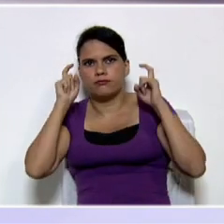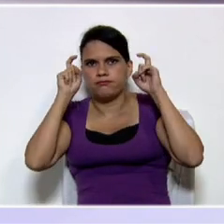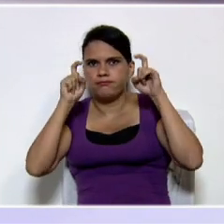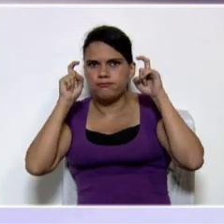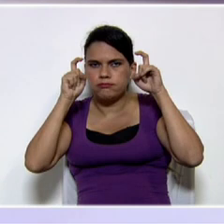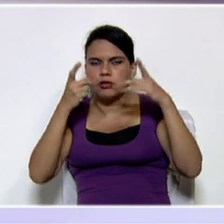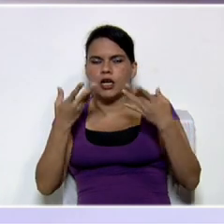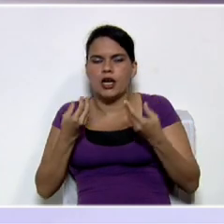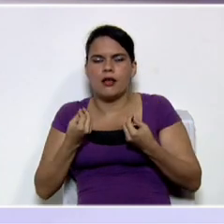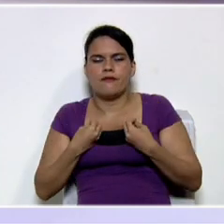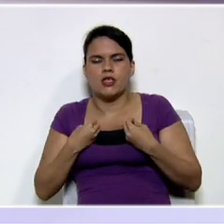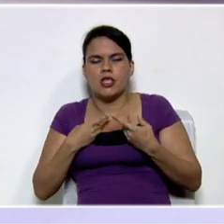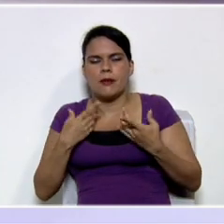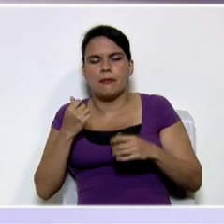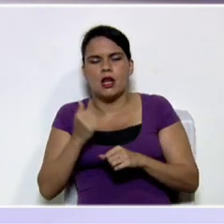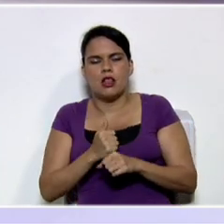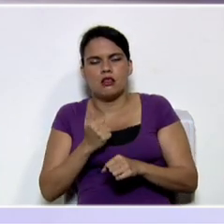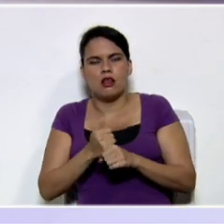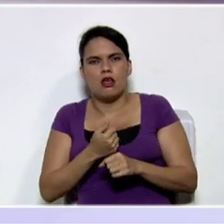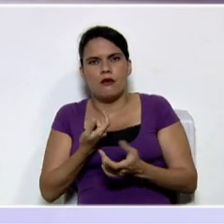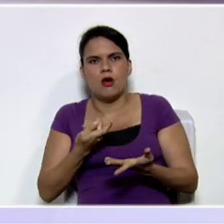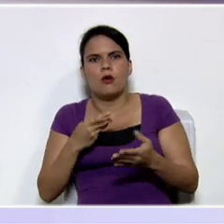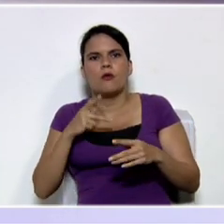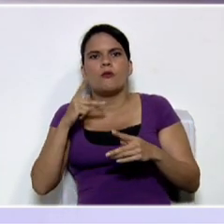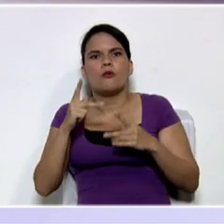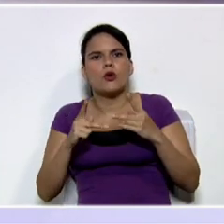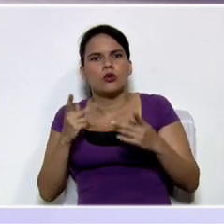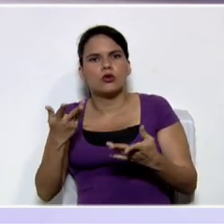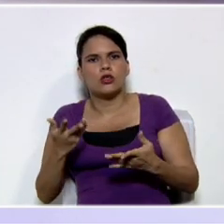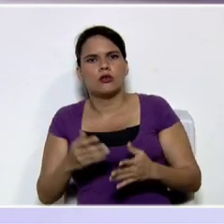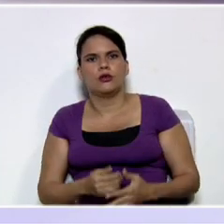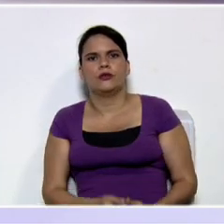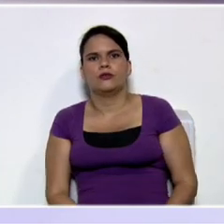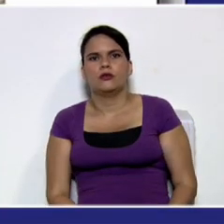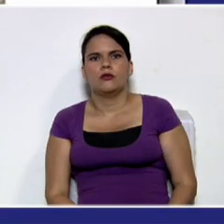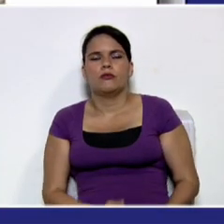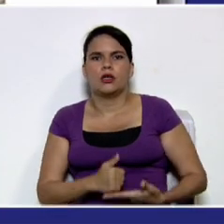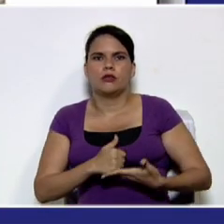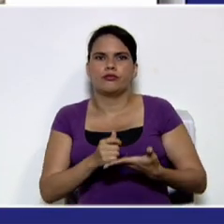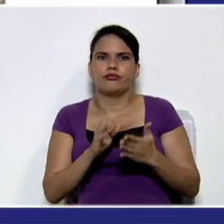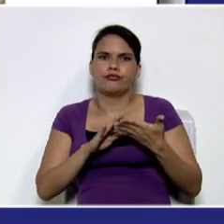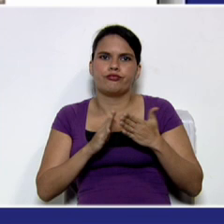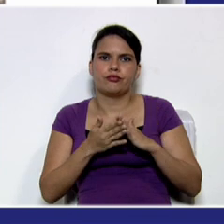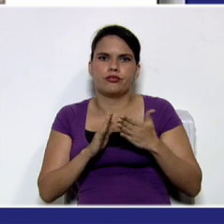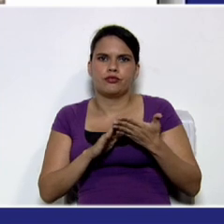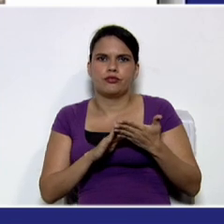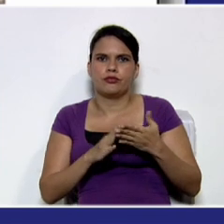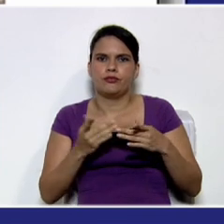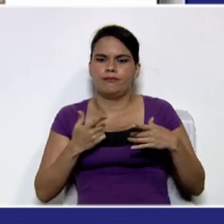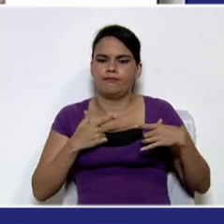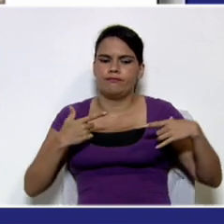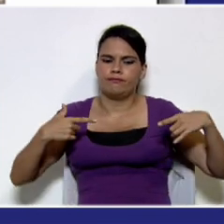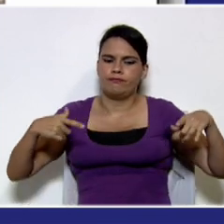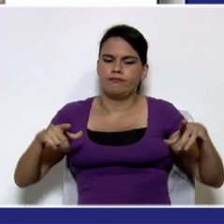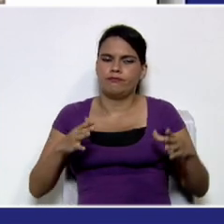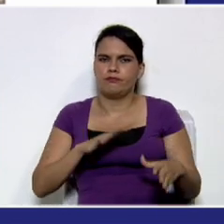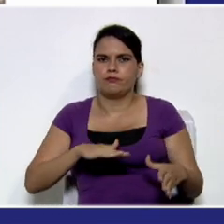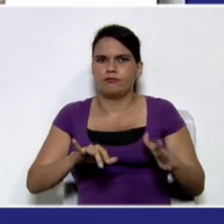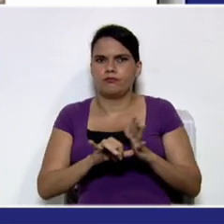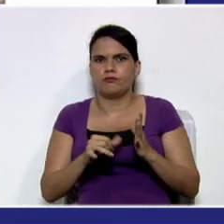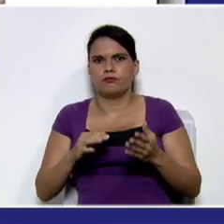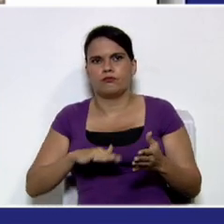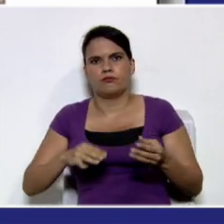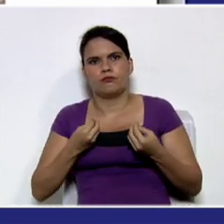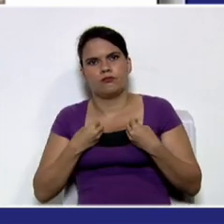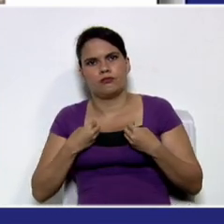vida, para el trabajo productivo, para tributar a su comunidad, a su entorno cercano. Y más importante